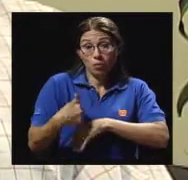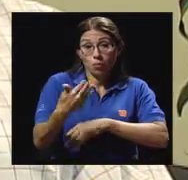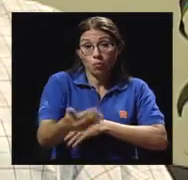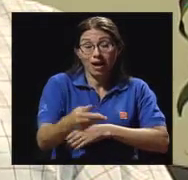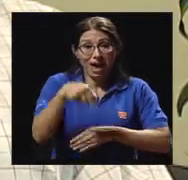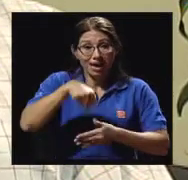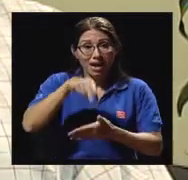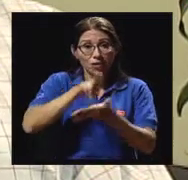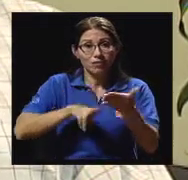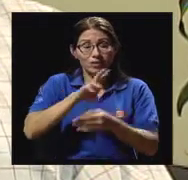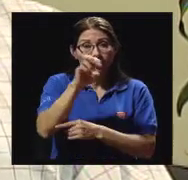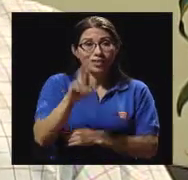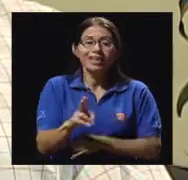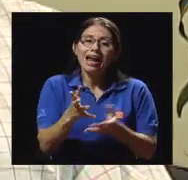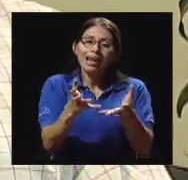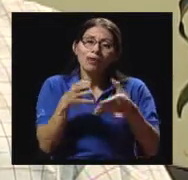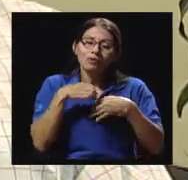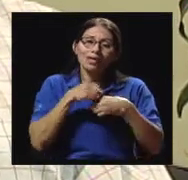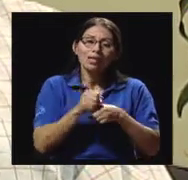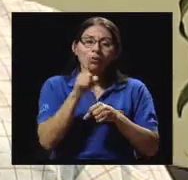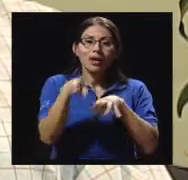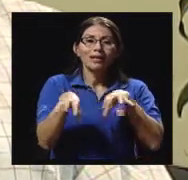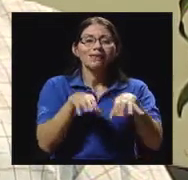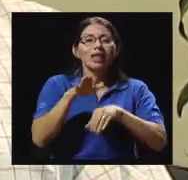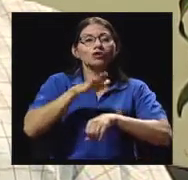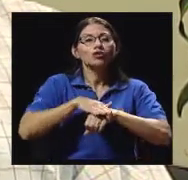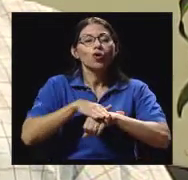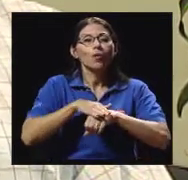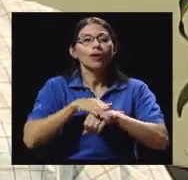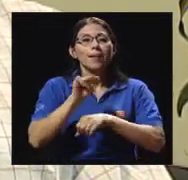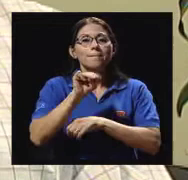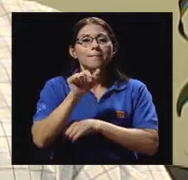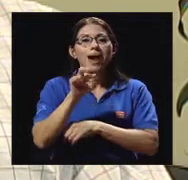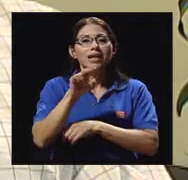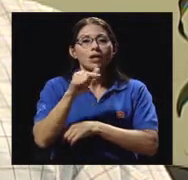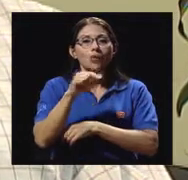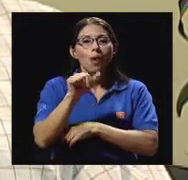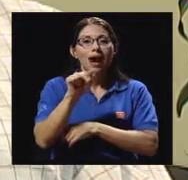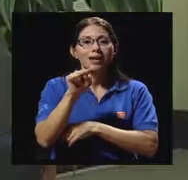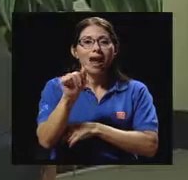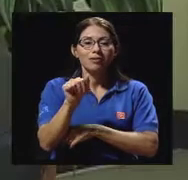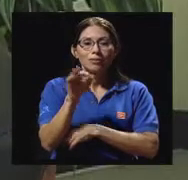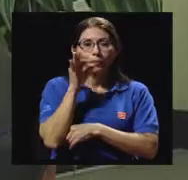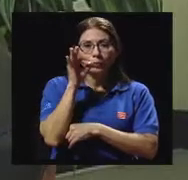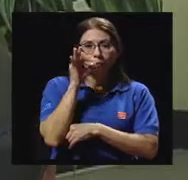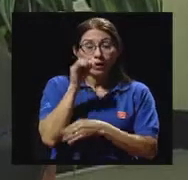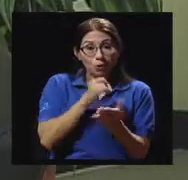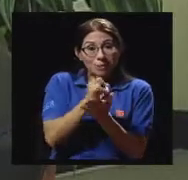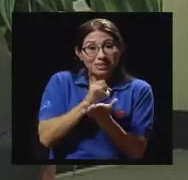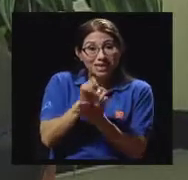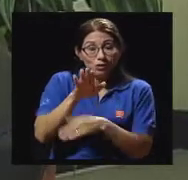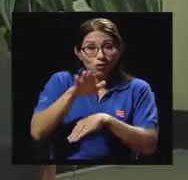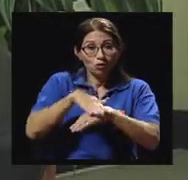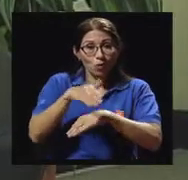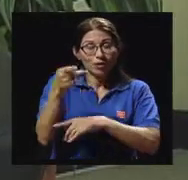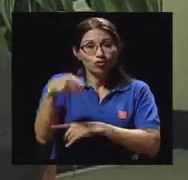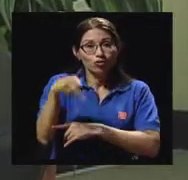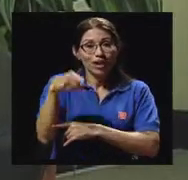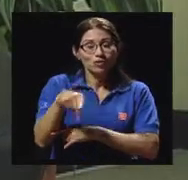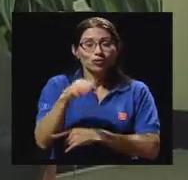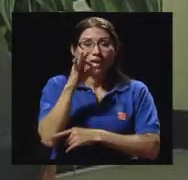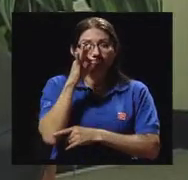aquí en la Universidad de Costa Rica queremos hacer una actividad sobre marihuana, una investigación que hicimos sobre los riesgos de la marihuana,